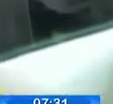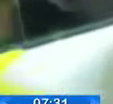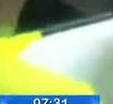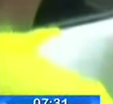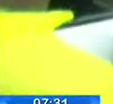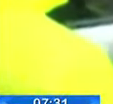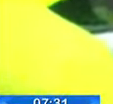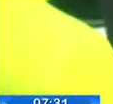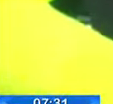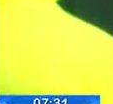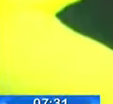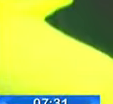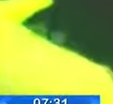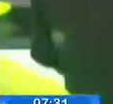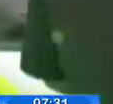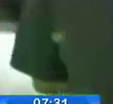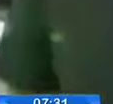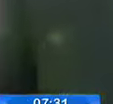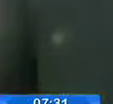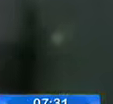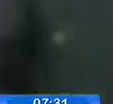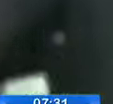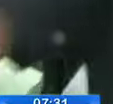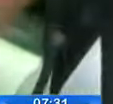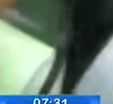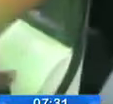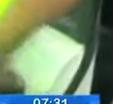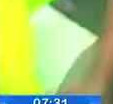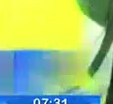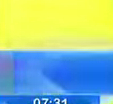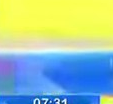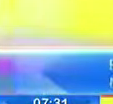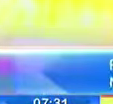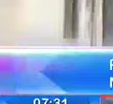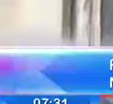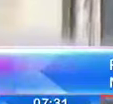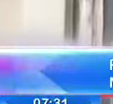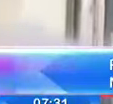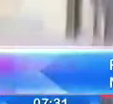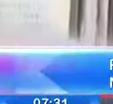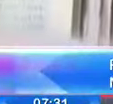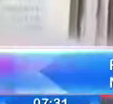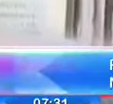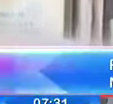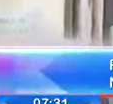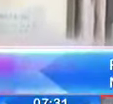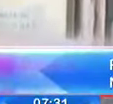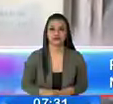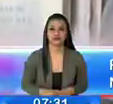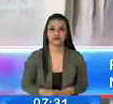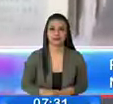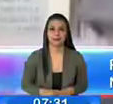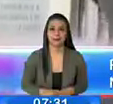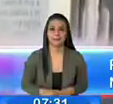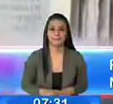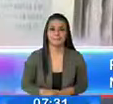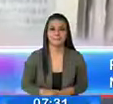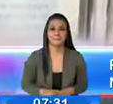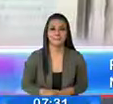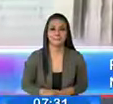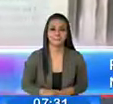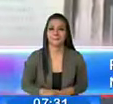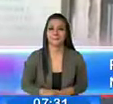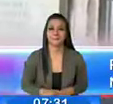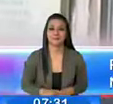Era octubre de 2017 cuando un caso que parecía aislado destapó una cascada de denuncias en un